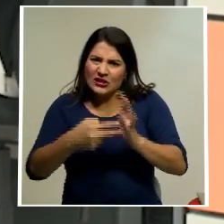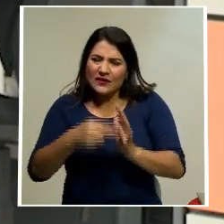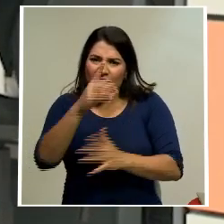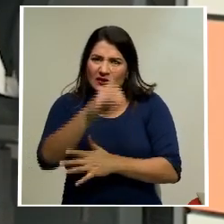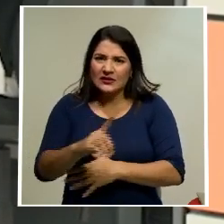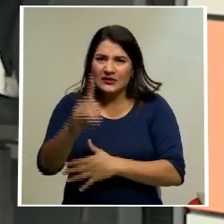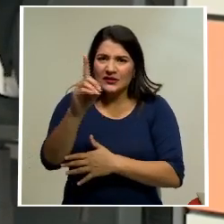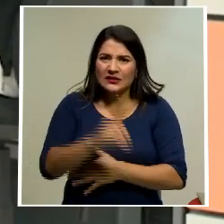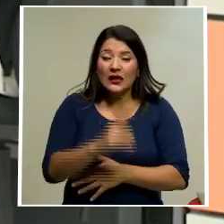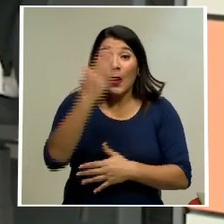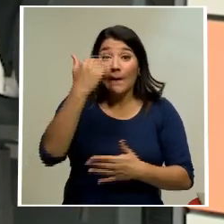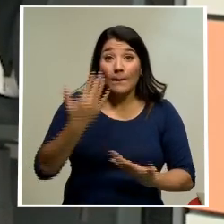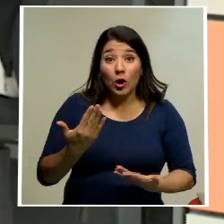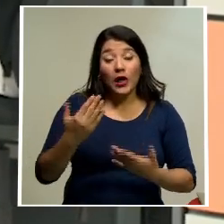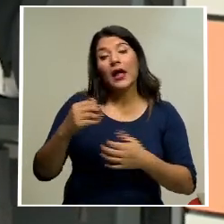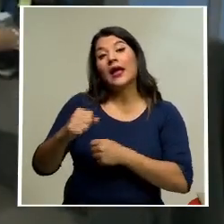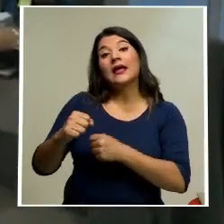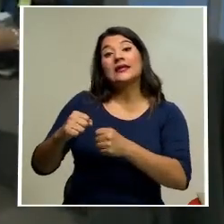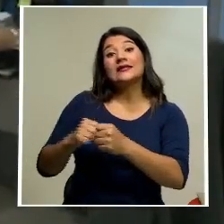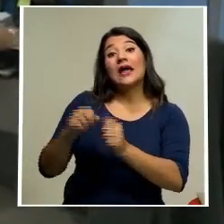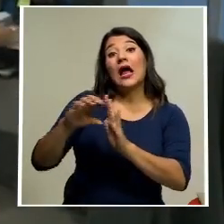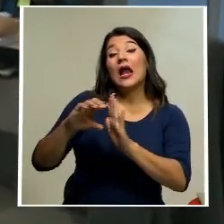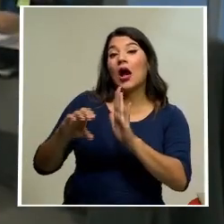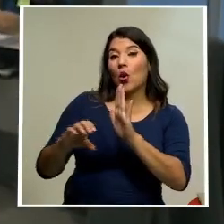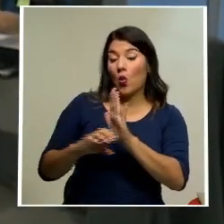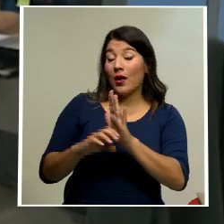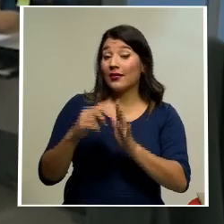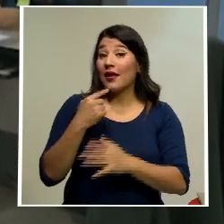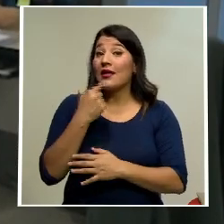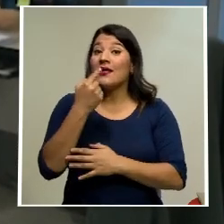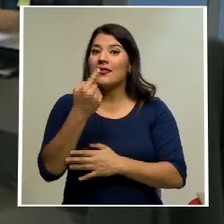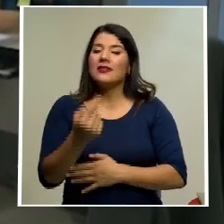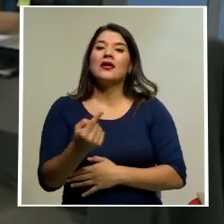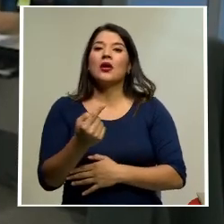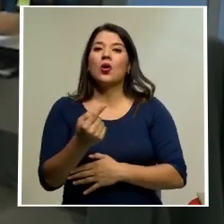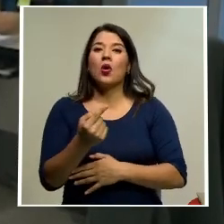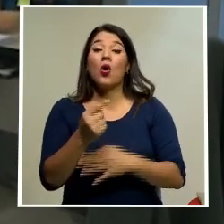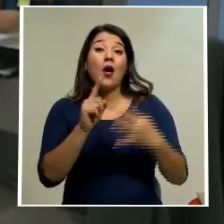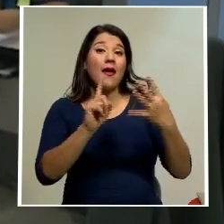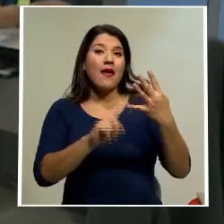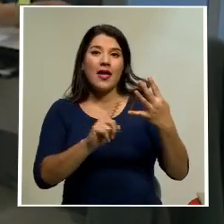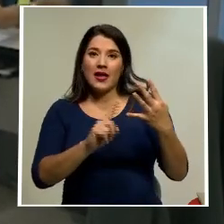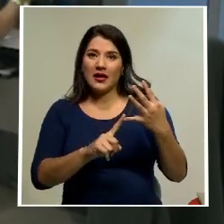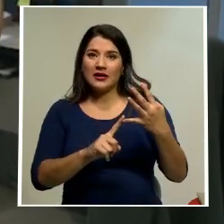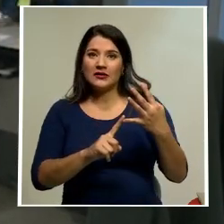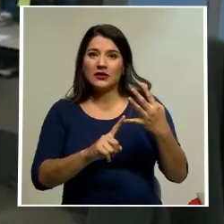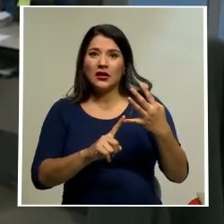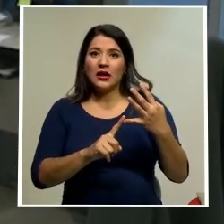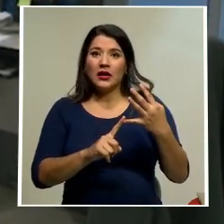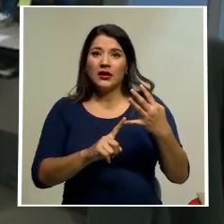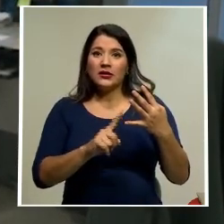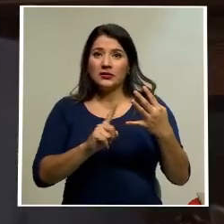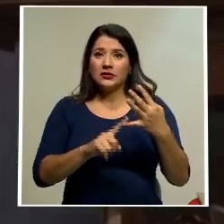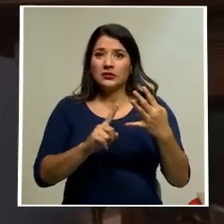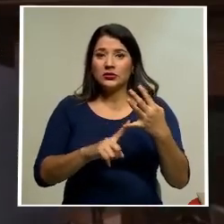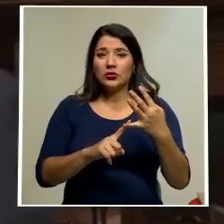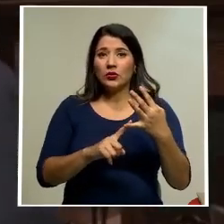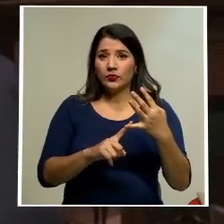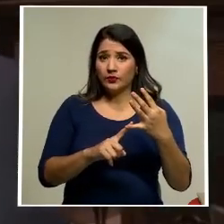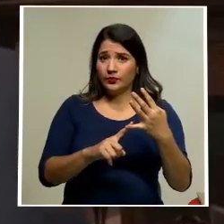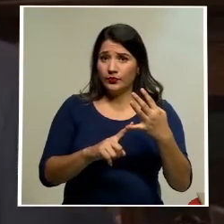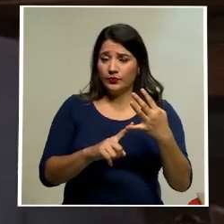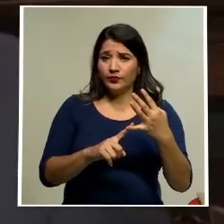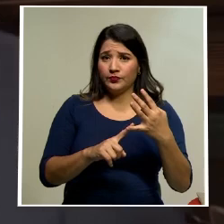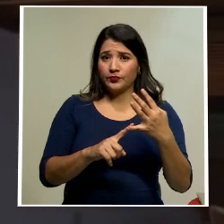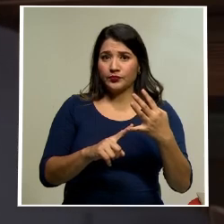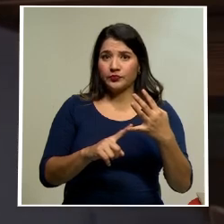Sala Constitucional, al menos en su por tanto, señalara que la iniciativa no es inconstitucional. Yo creo que el